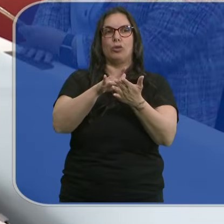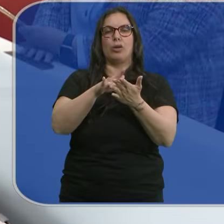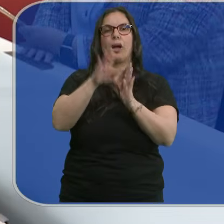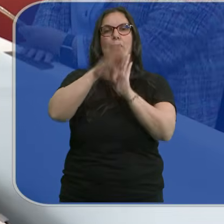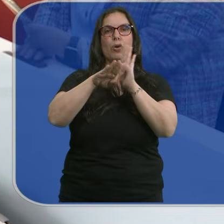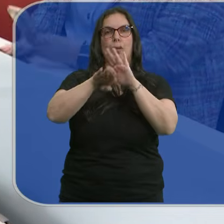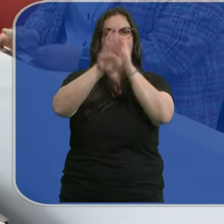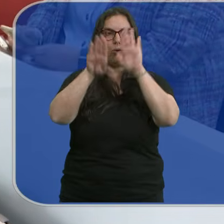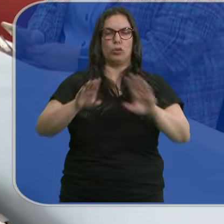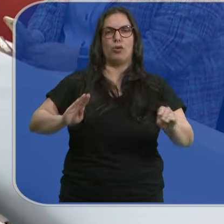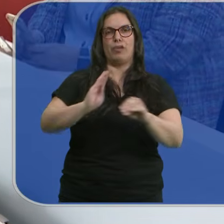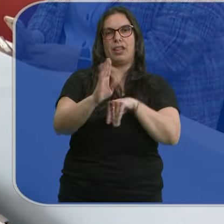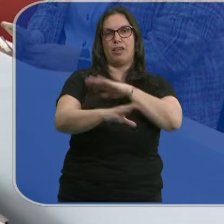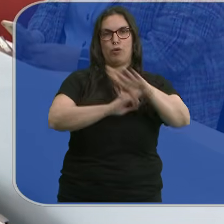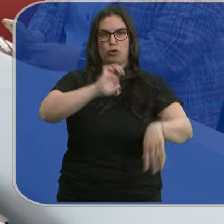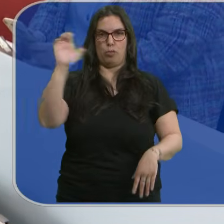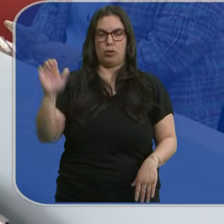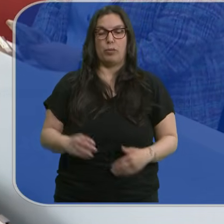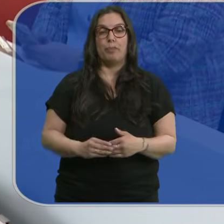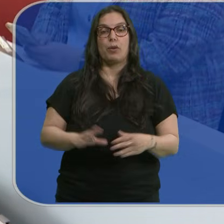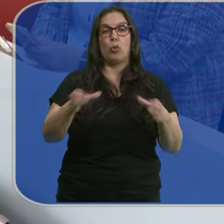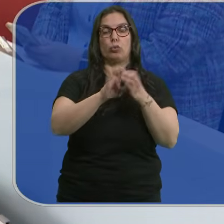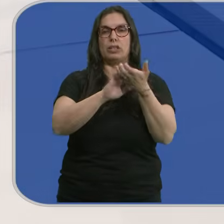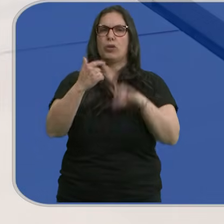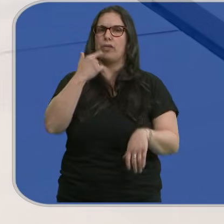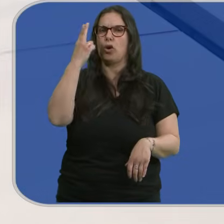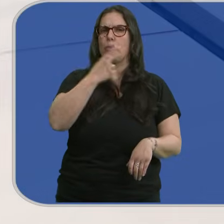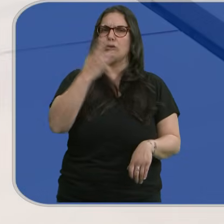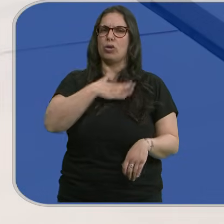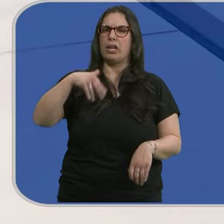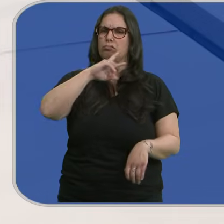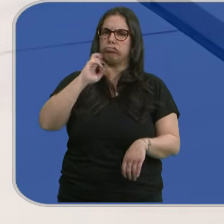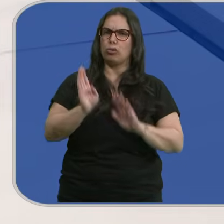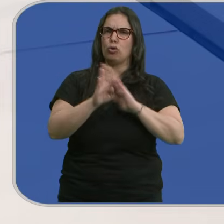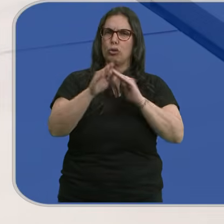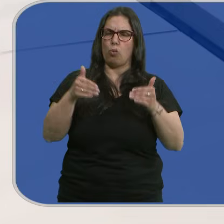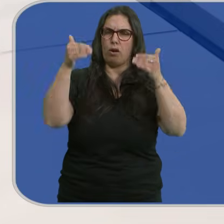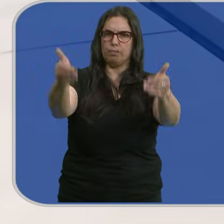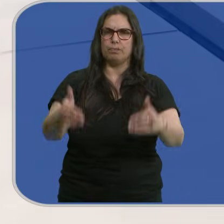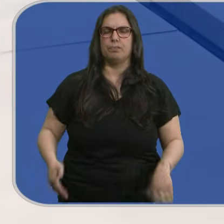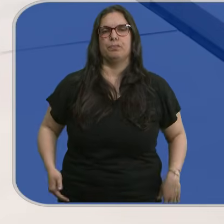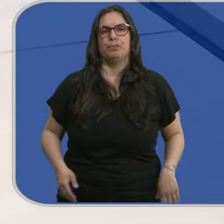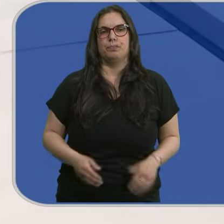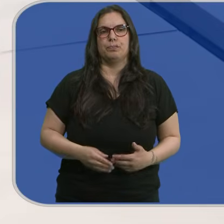último programa financiado con fondos europeos. La Junta ha anunciado su compromiso de mantenerlo en el tiempo.